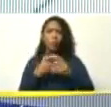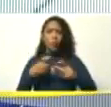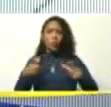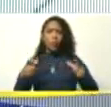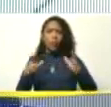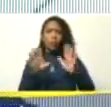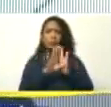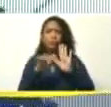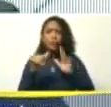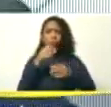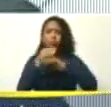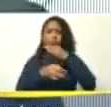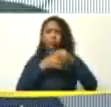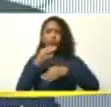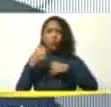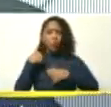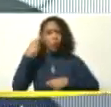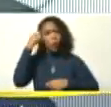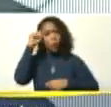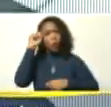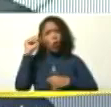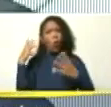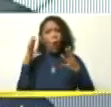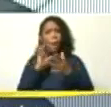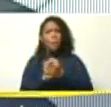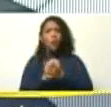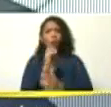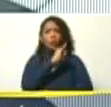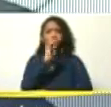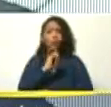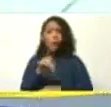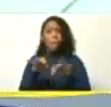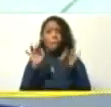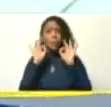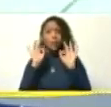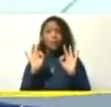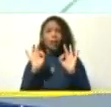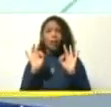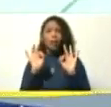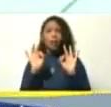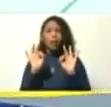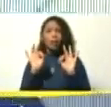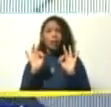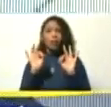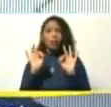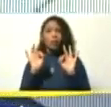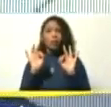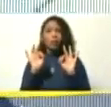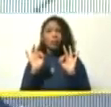constituyentes, recuerdo que los compañeros de Suria eran especialmente